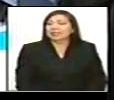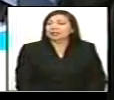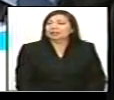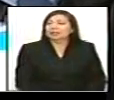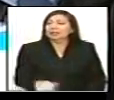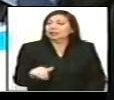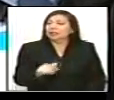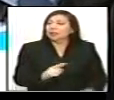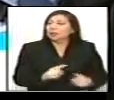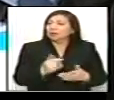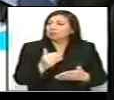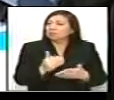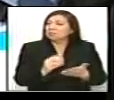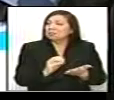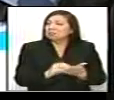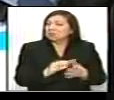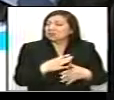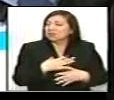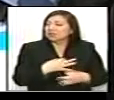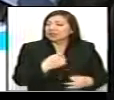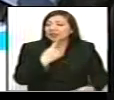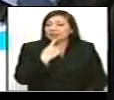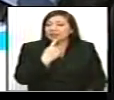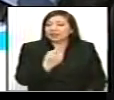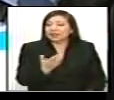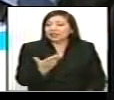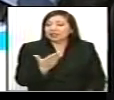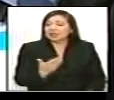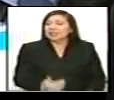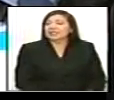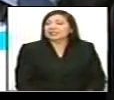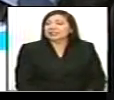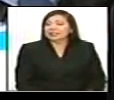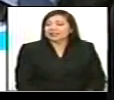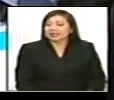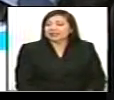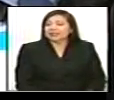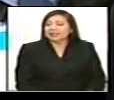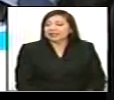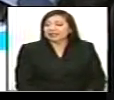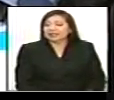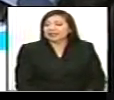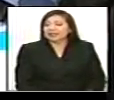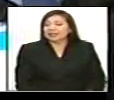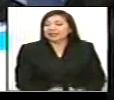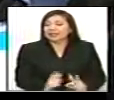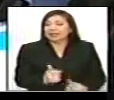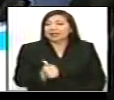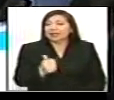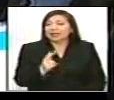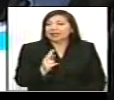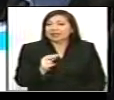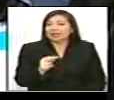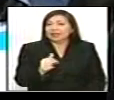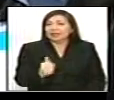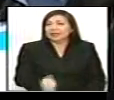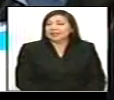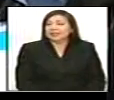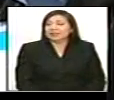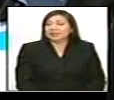señalado algunas pautas que me parece interesante mencionar. Creo que una de ellas la ha dicho el economista Arana,